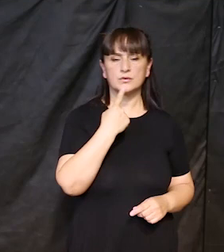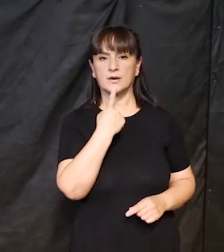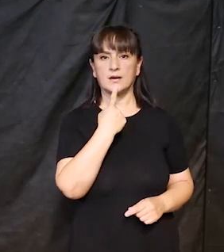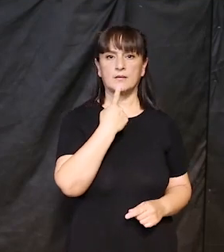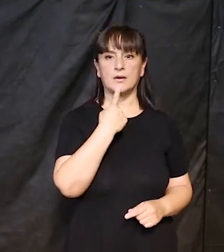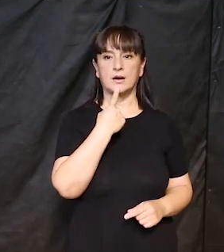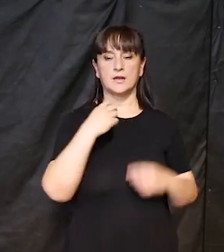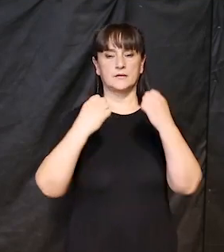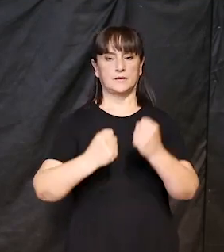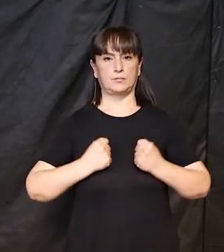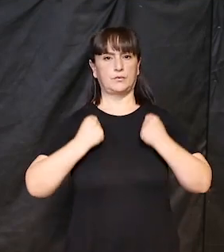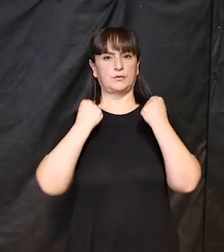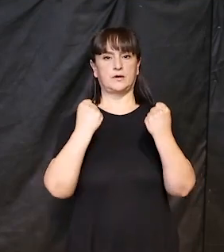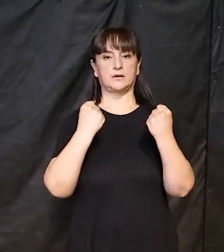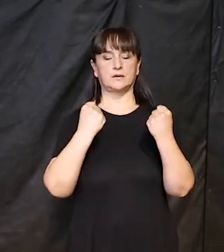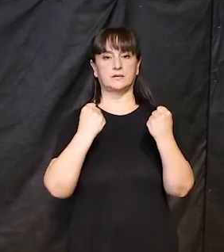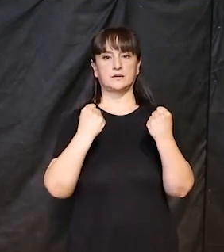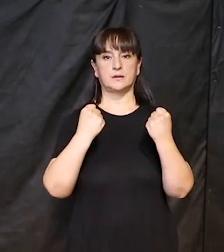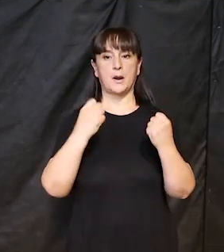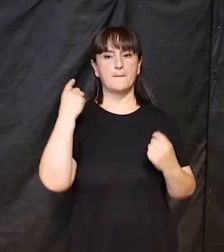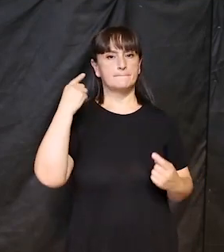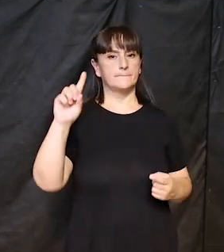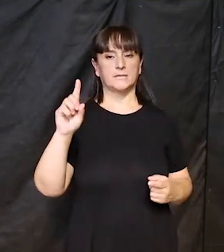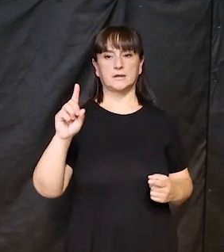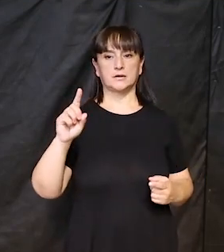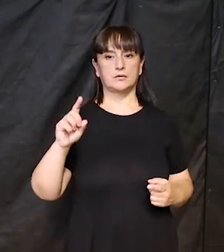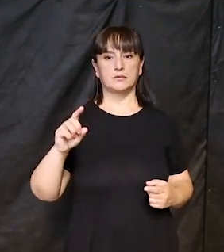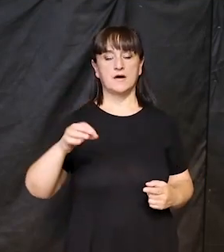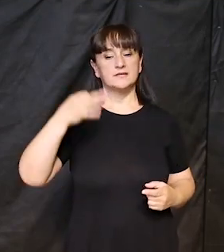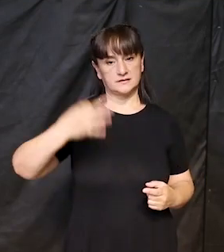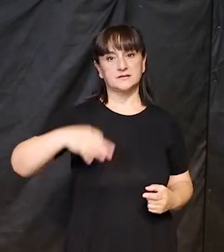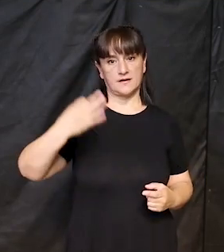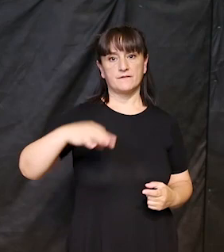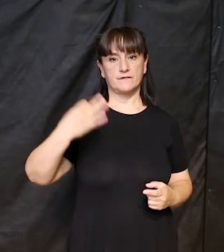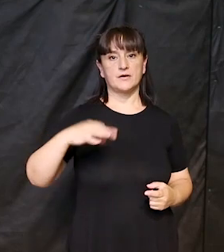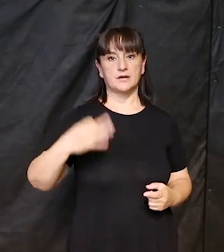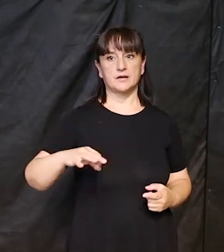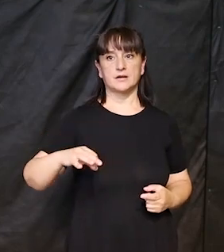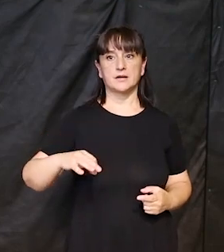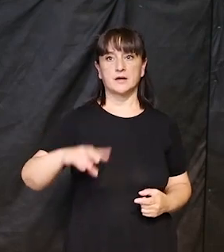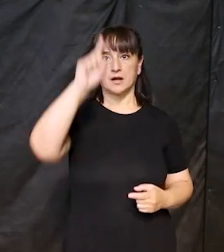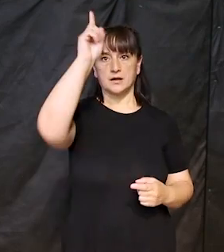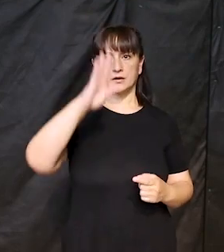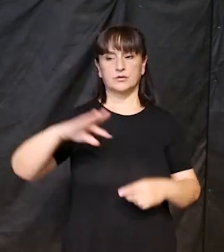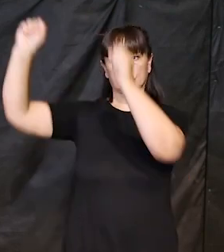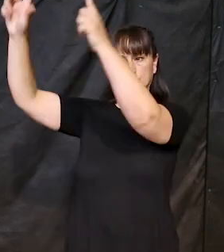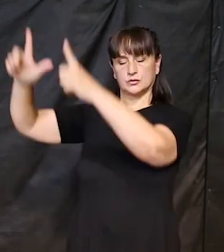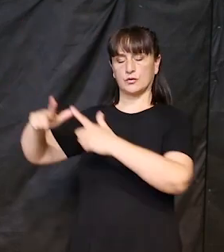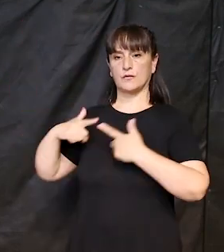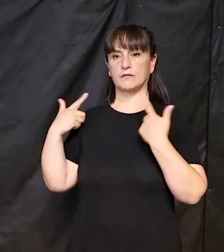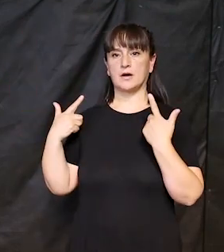dar saber como dios nos dé nos va a dar seguridad de que podemos